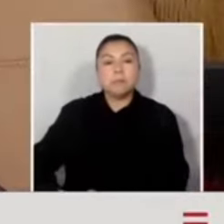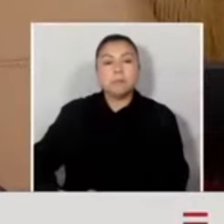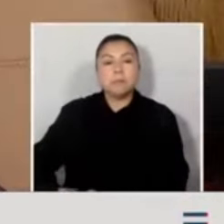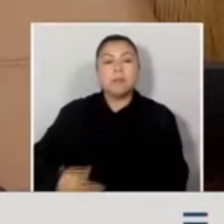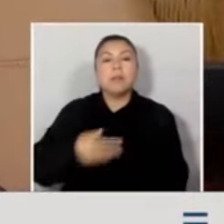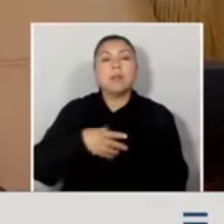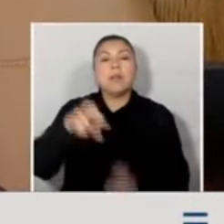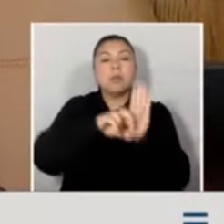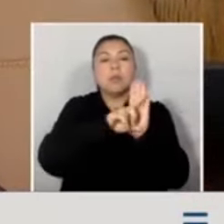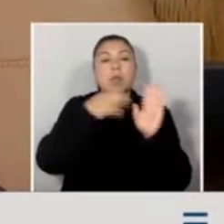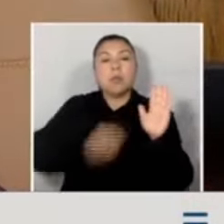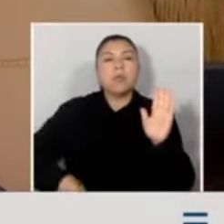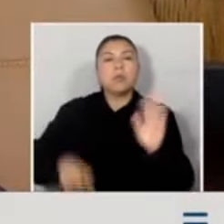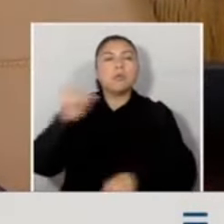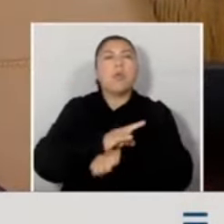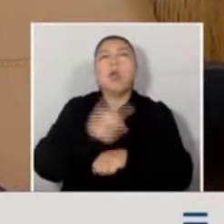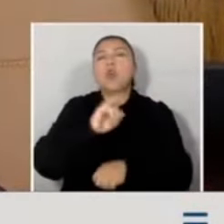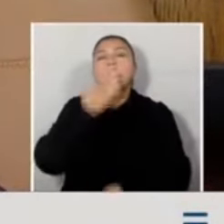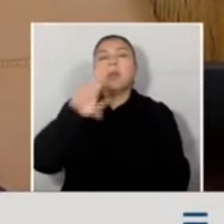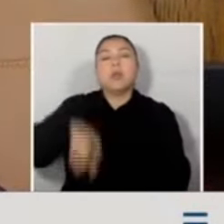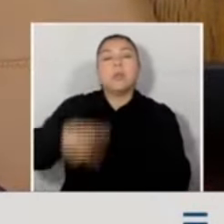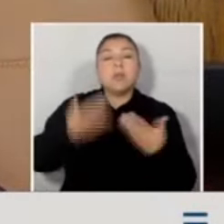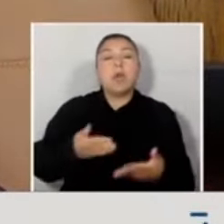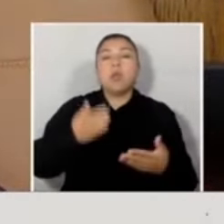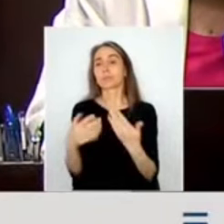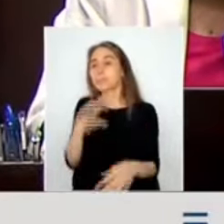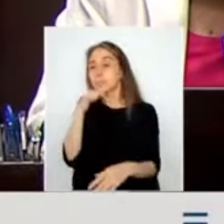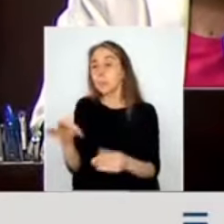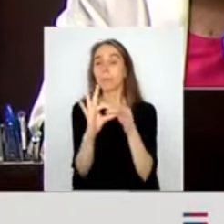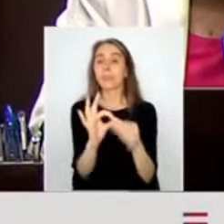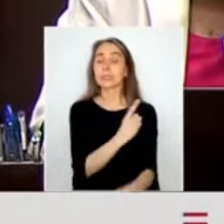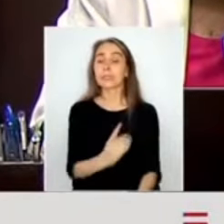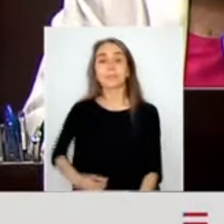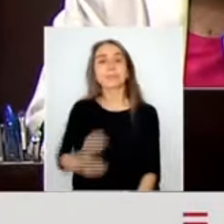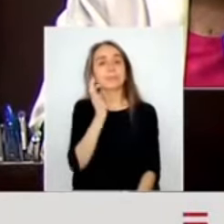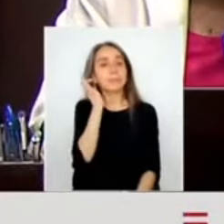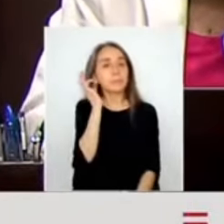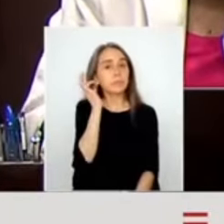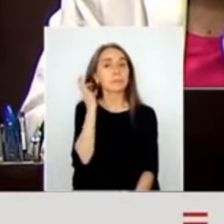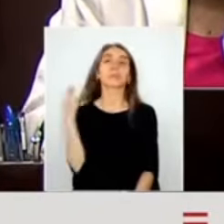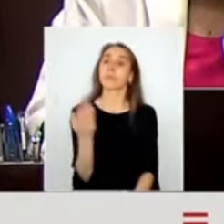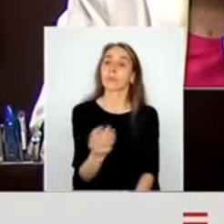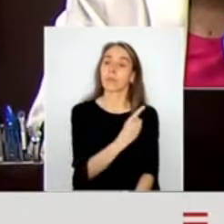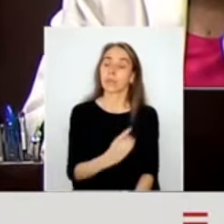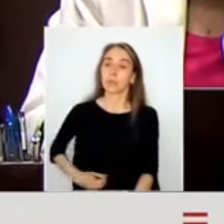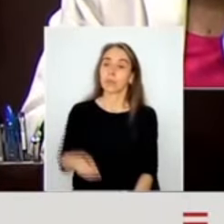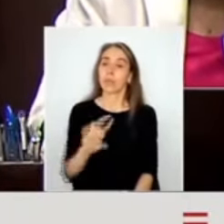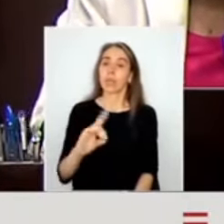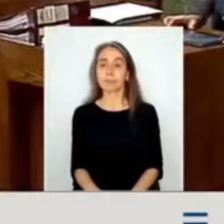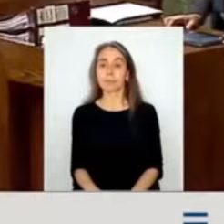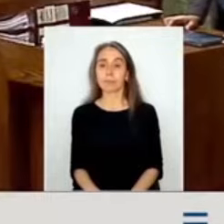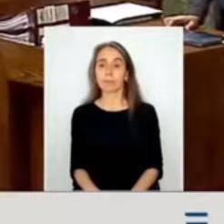ocurrió sin aspectos fundamentales como la división del 6% de cotización adicional y el fondo integrado de